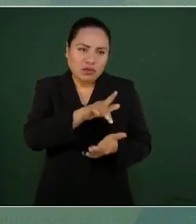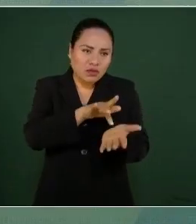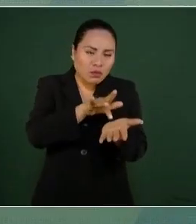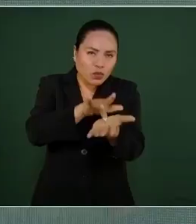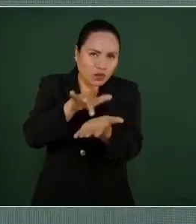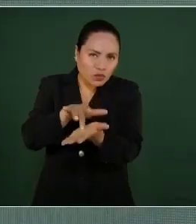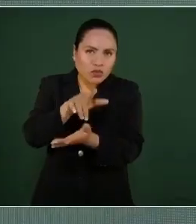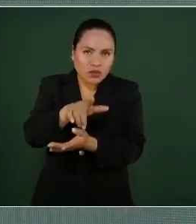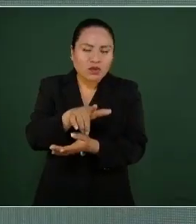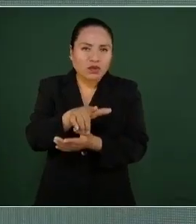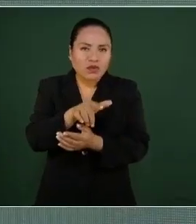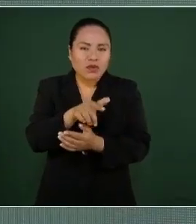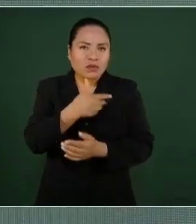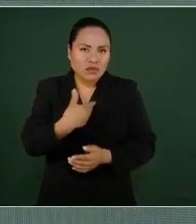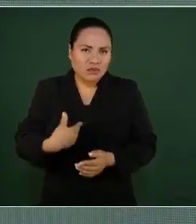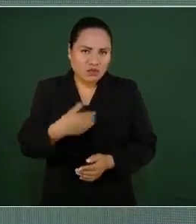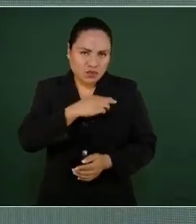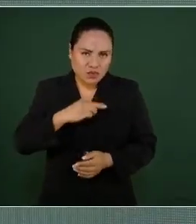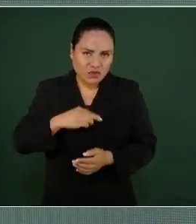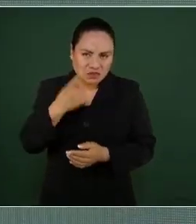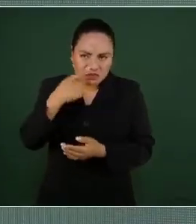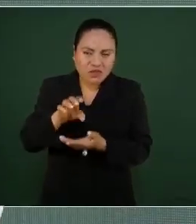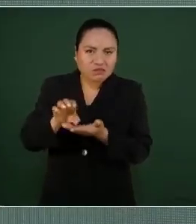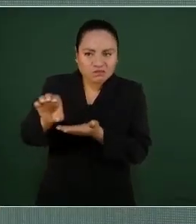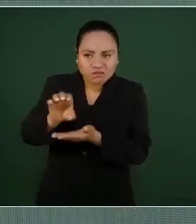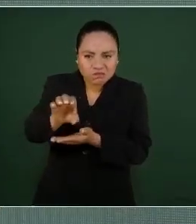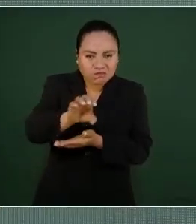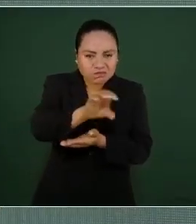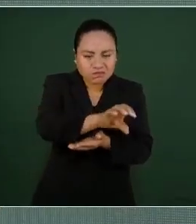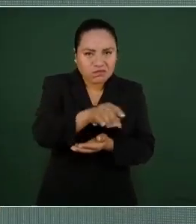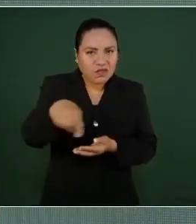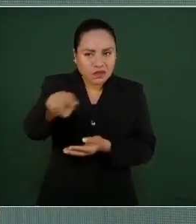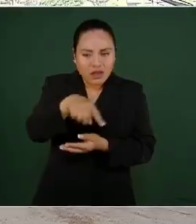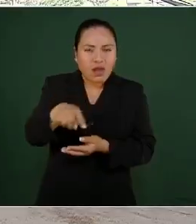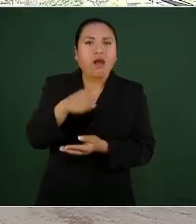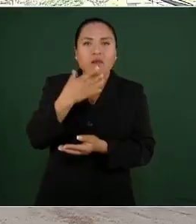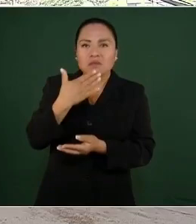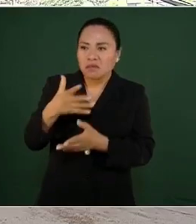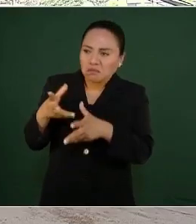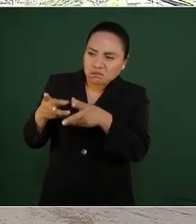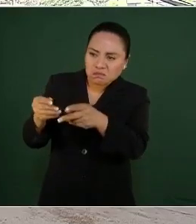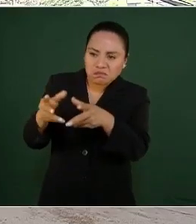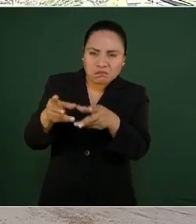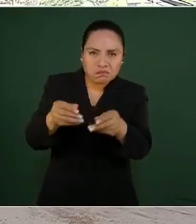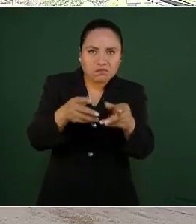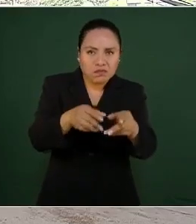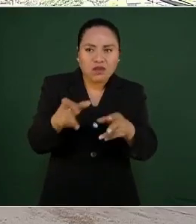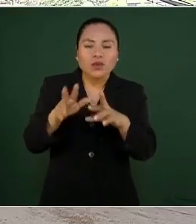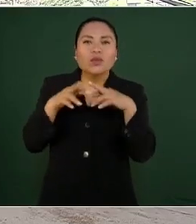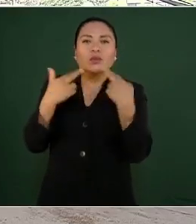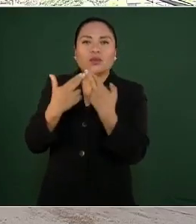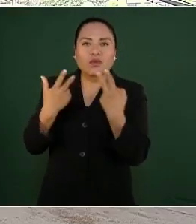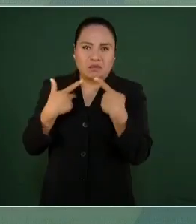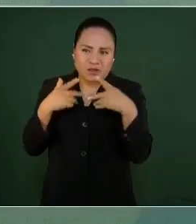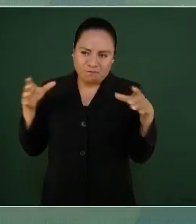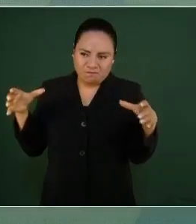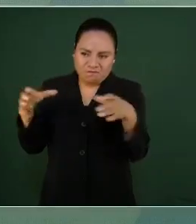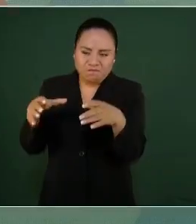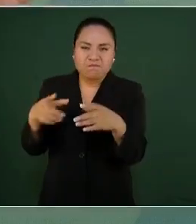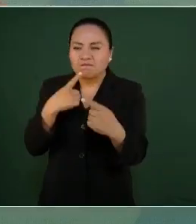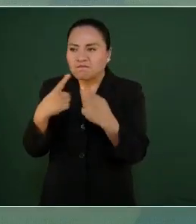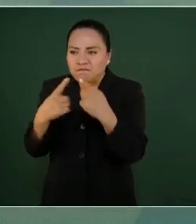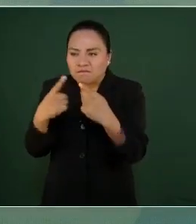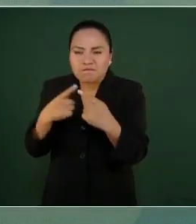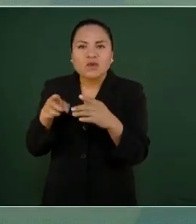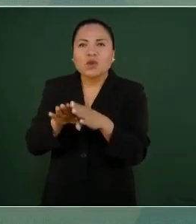caso, lo aplicaron muy bien con sus asambleas y